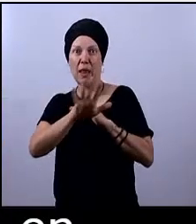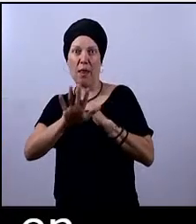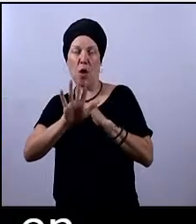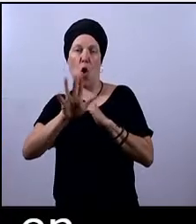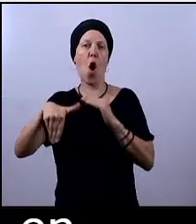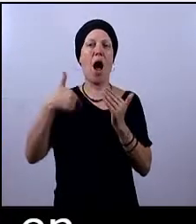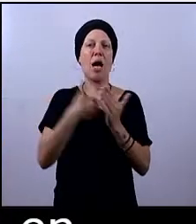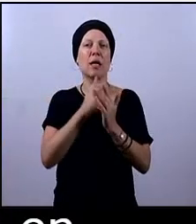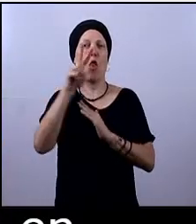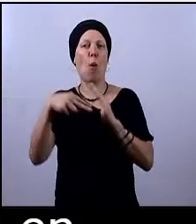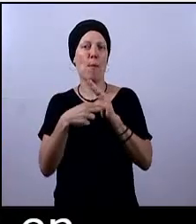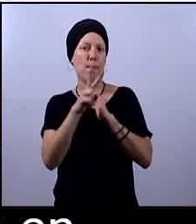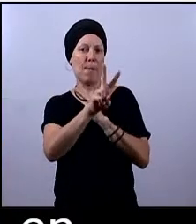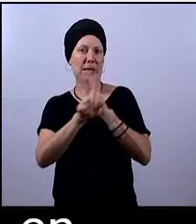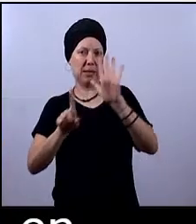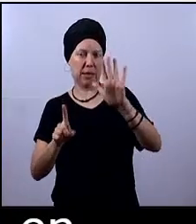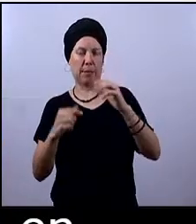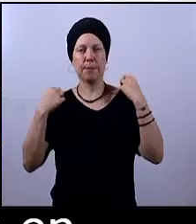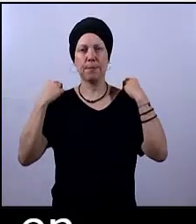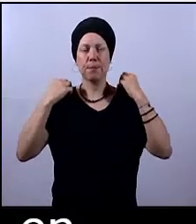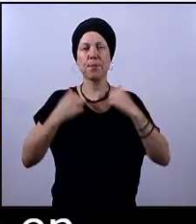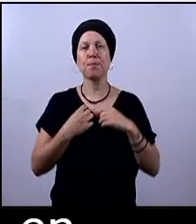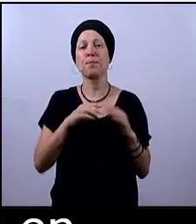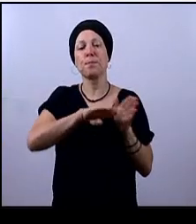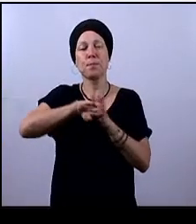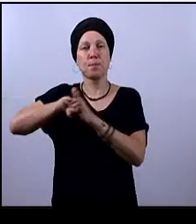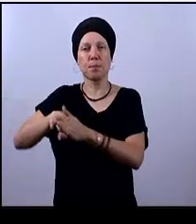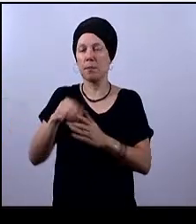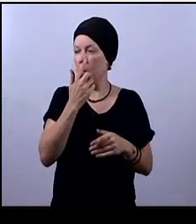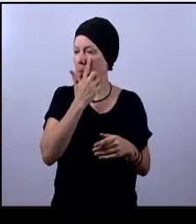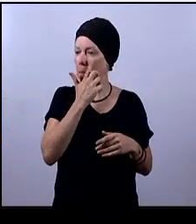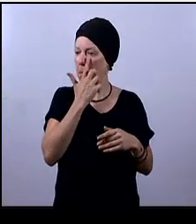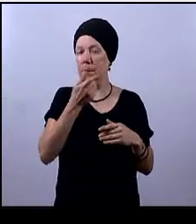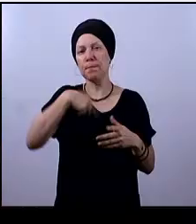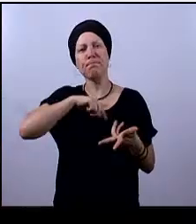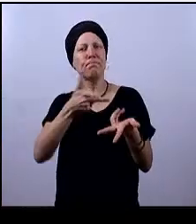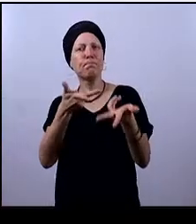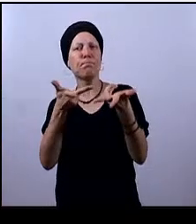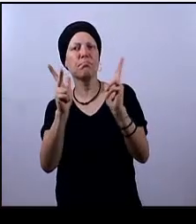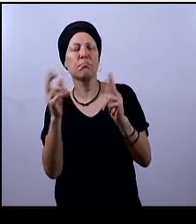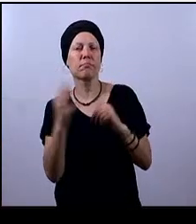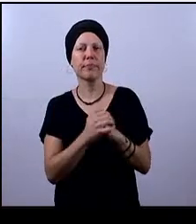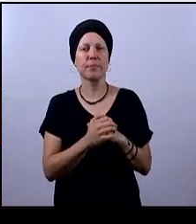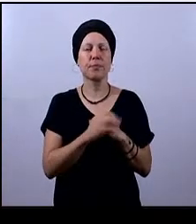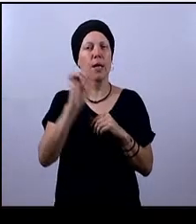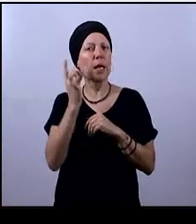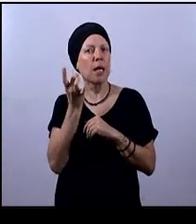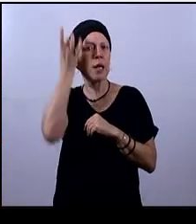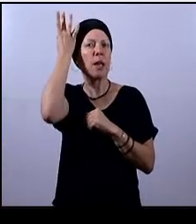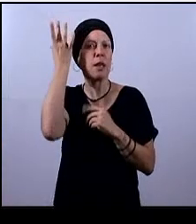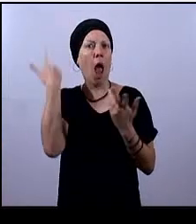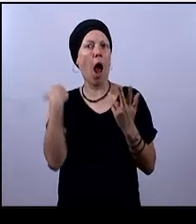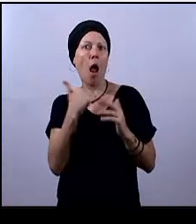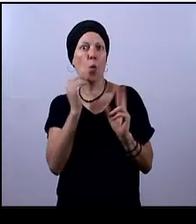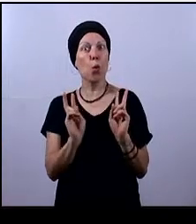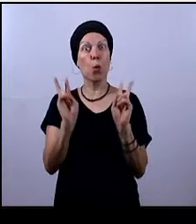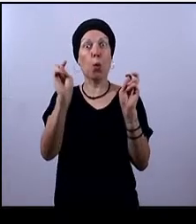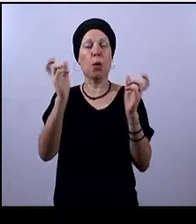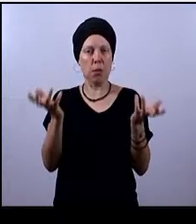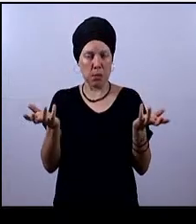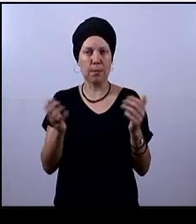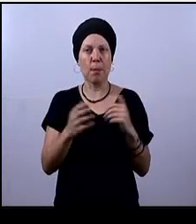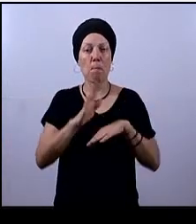y 2026. Por otro lado, hemos autorizado una iniciativa novedosa